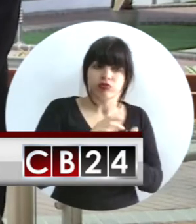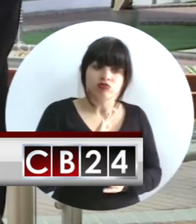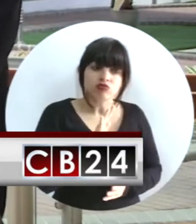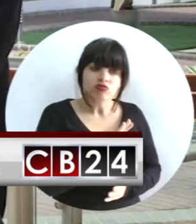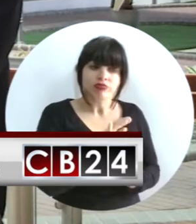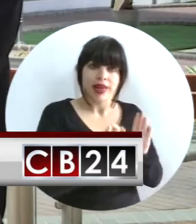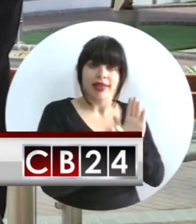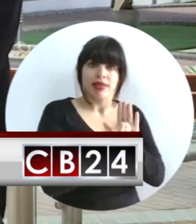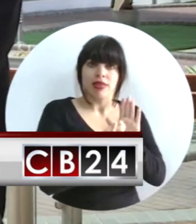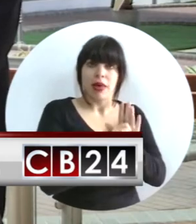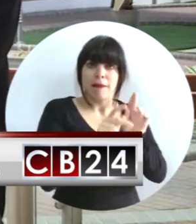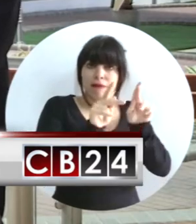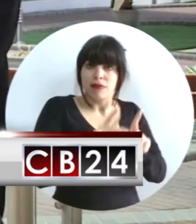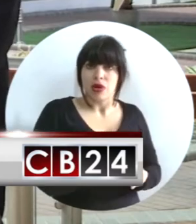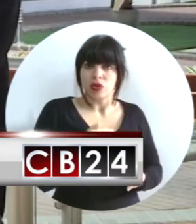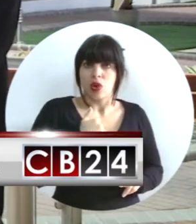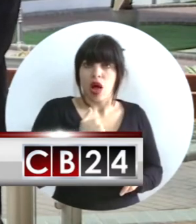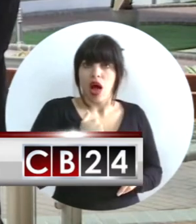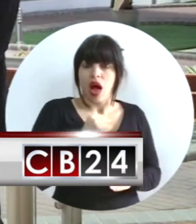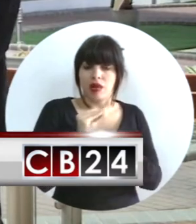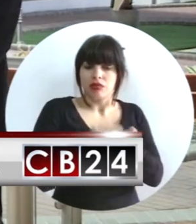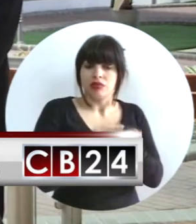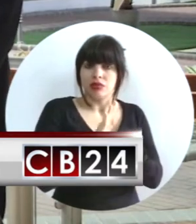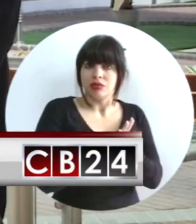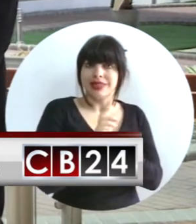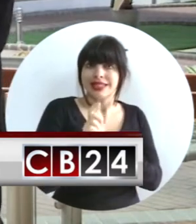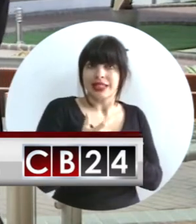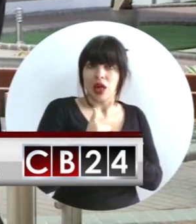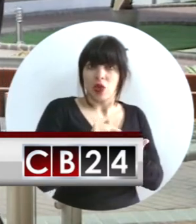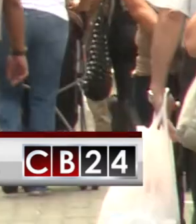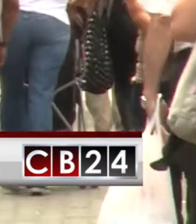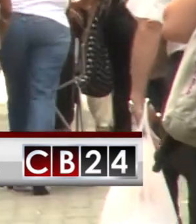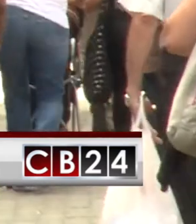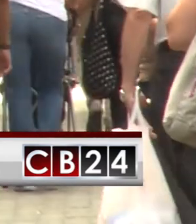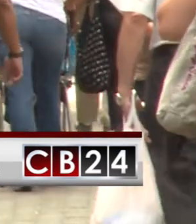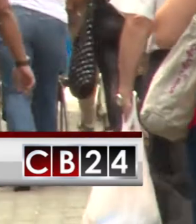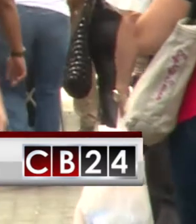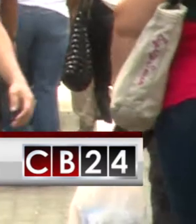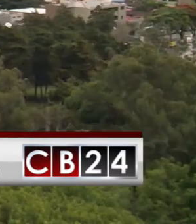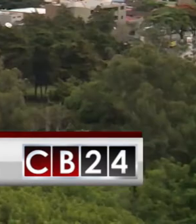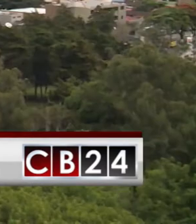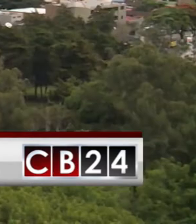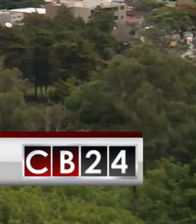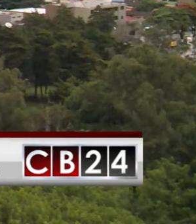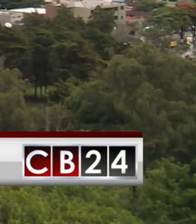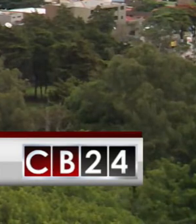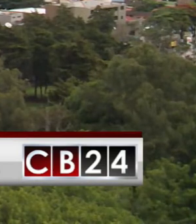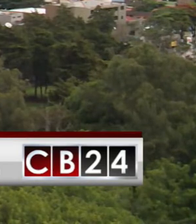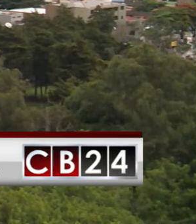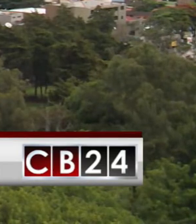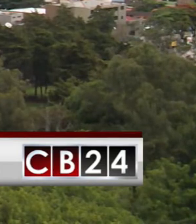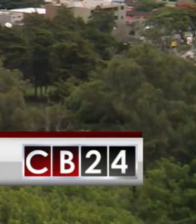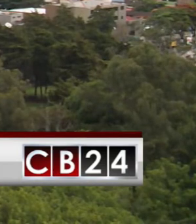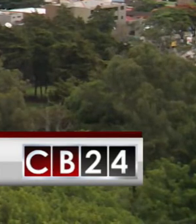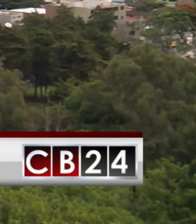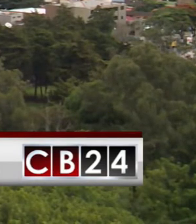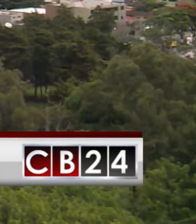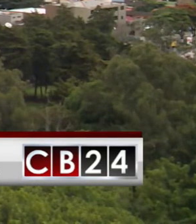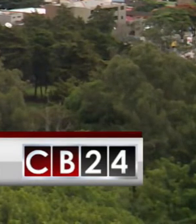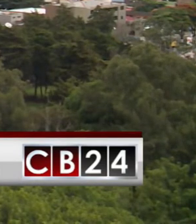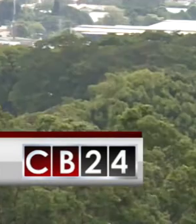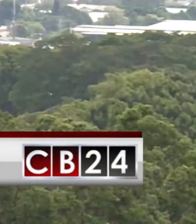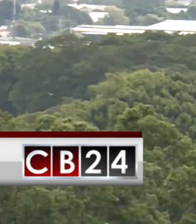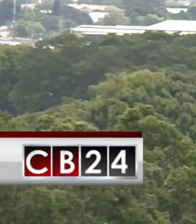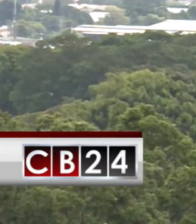esa identidad que la persona incorporó en su cédula de identidad. Los funcionarios del Estado costarricense están en la obligación de gestionar